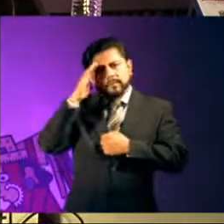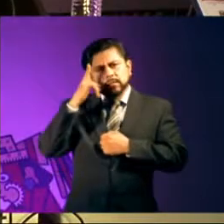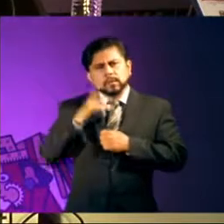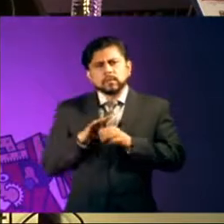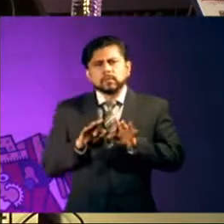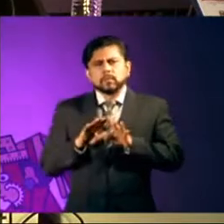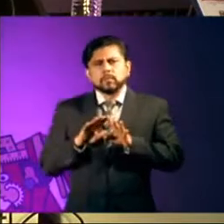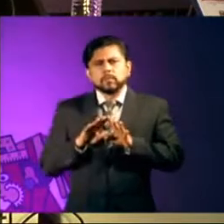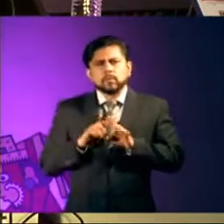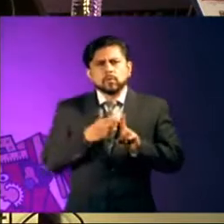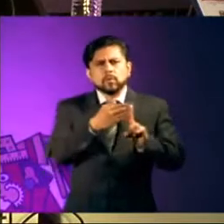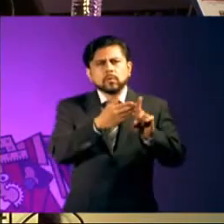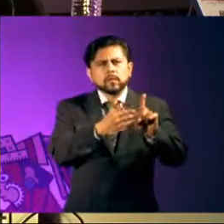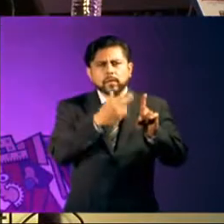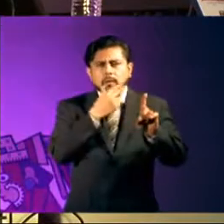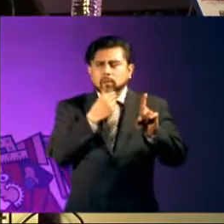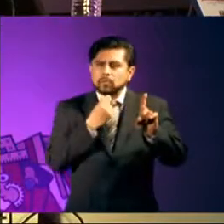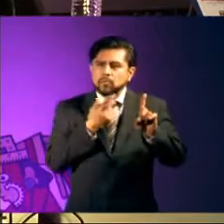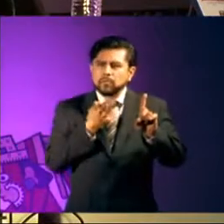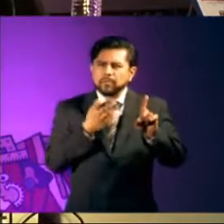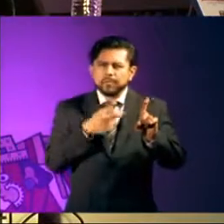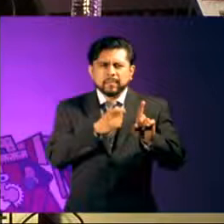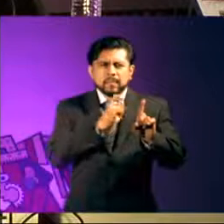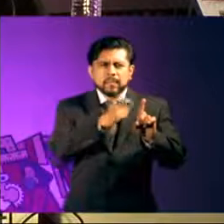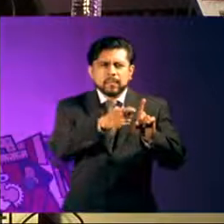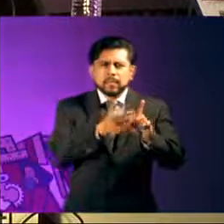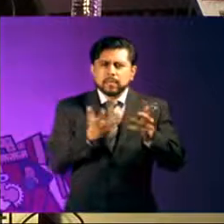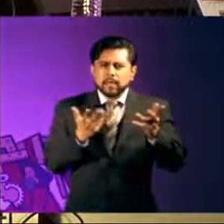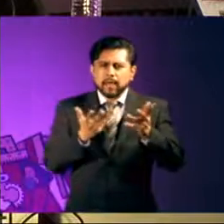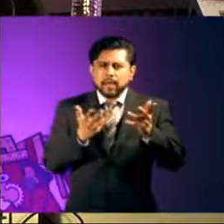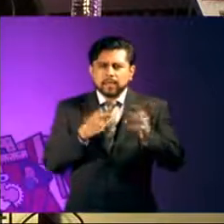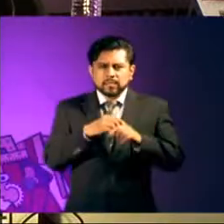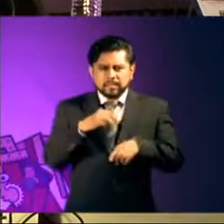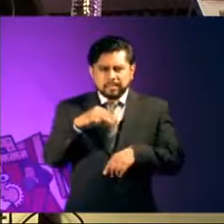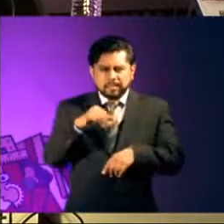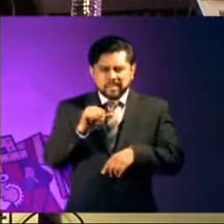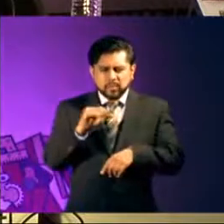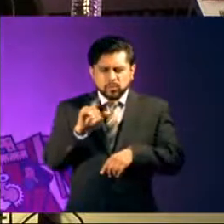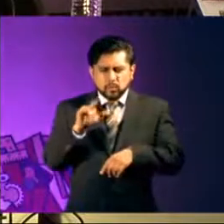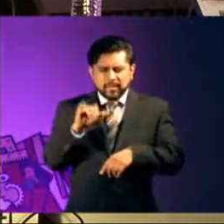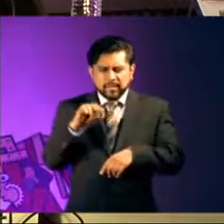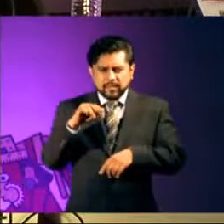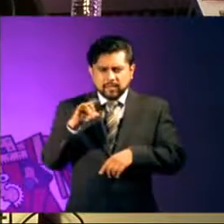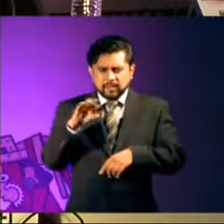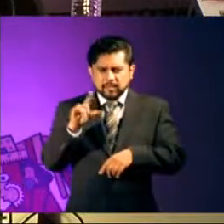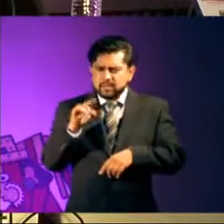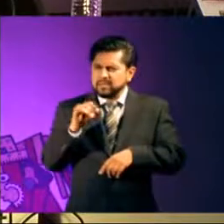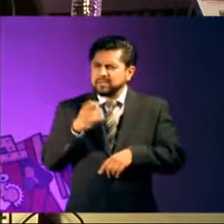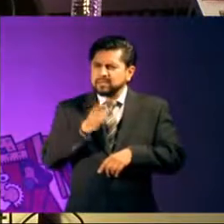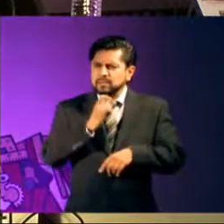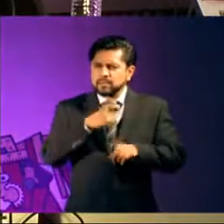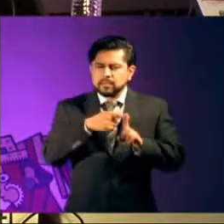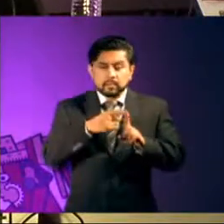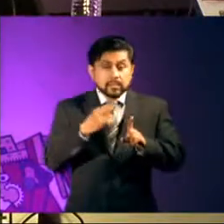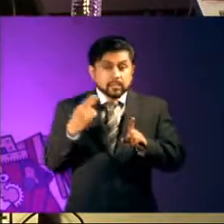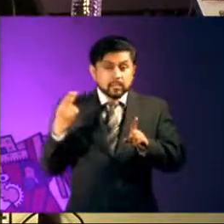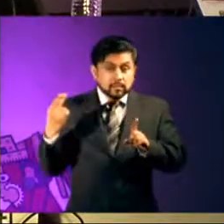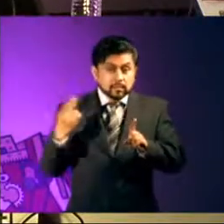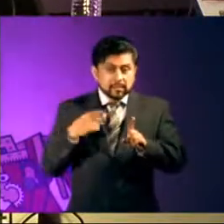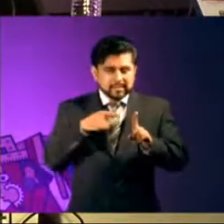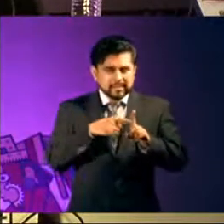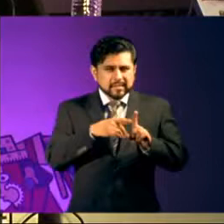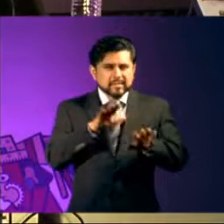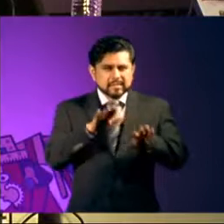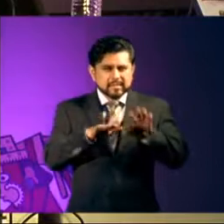tenemos los los hombres o esto que llamamos masculinidad que ha resultado tan tóxica